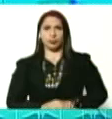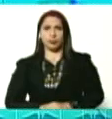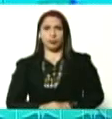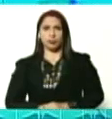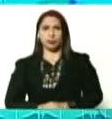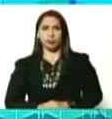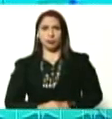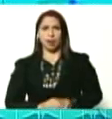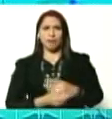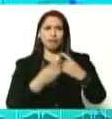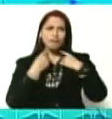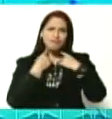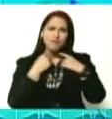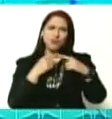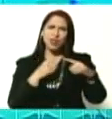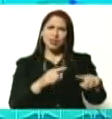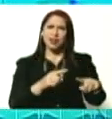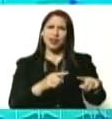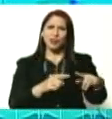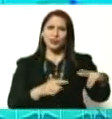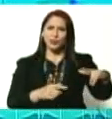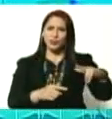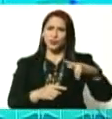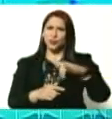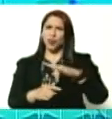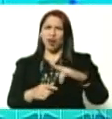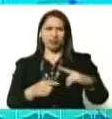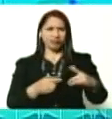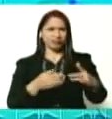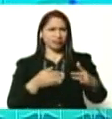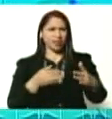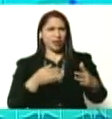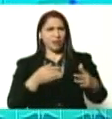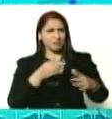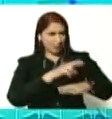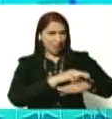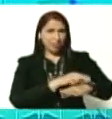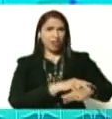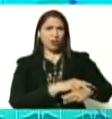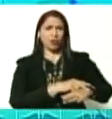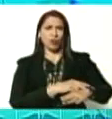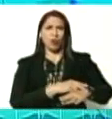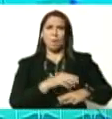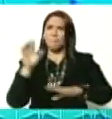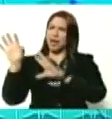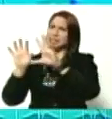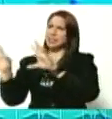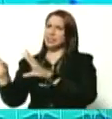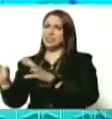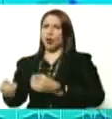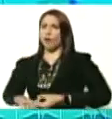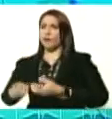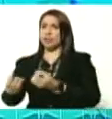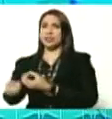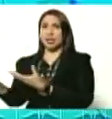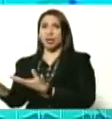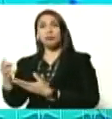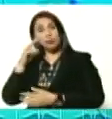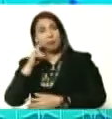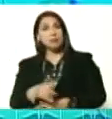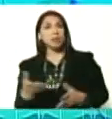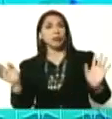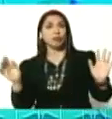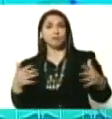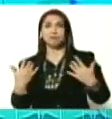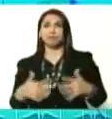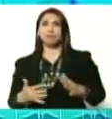a perder su carrera y su visión en los países que le ofrecieron villas y castillos. Se han visto casos,